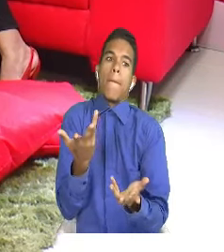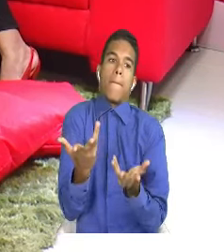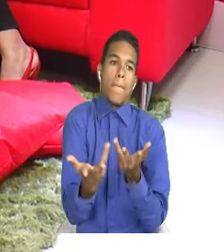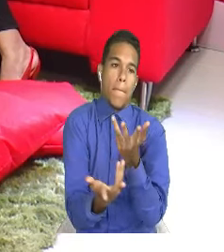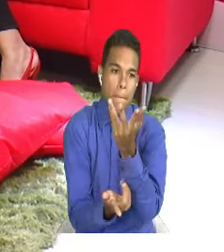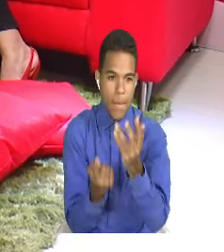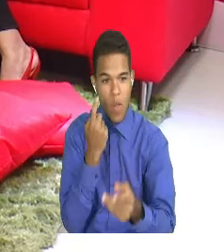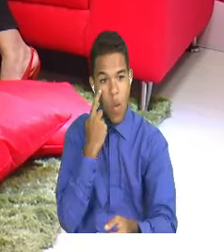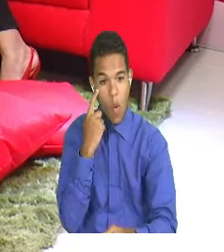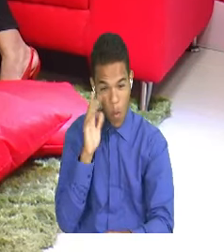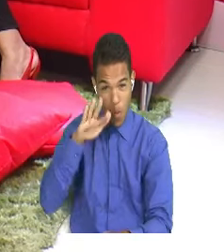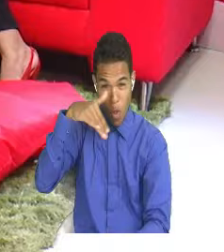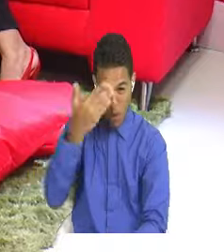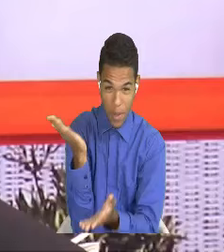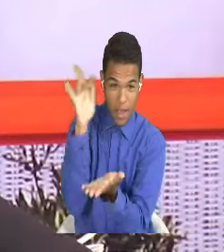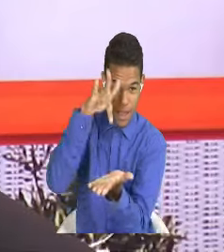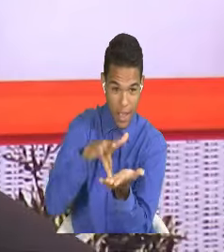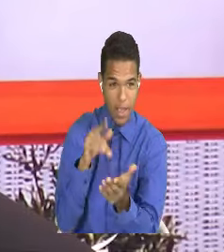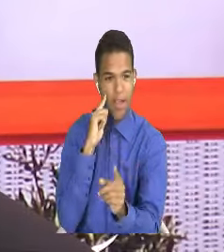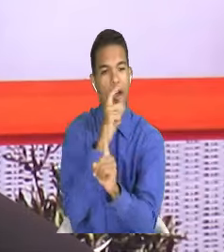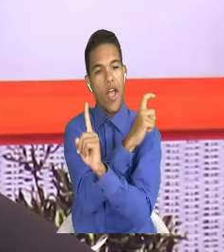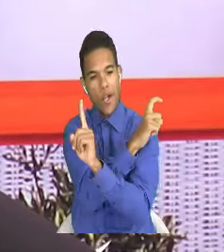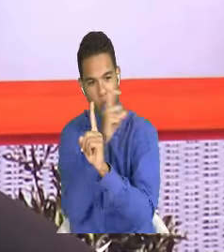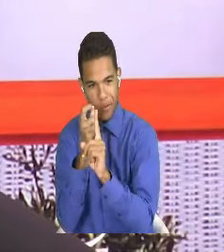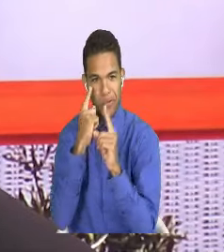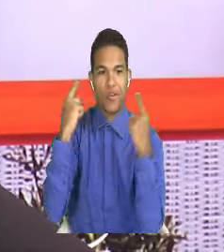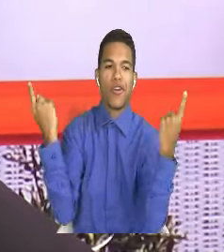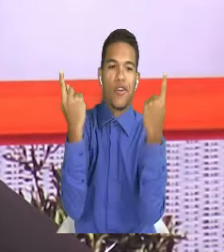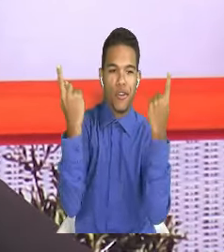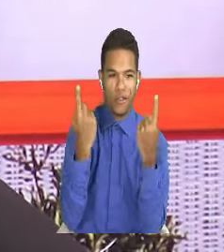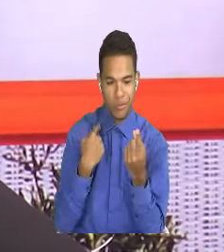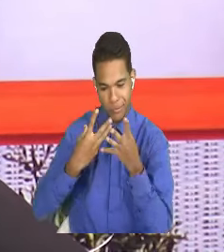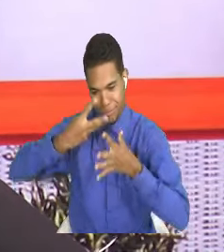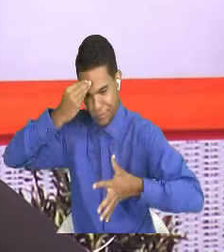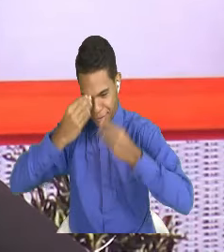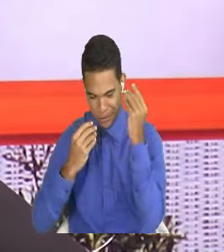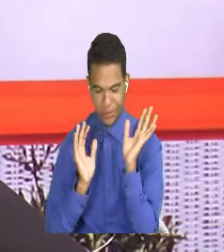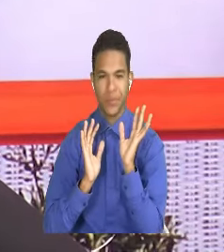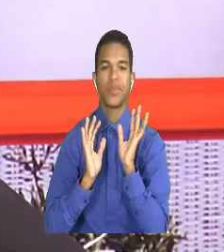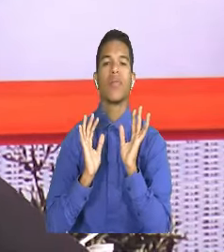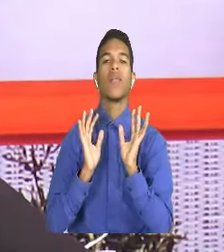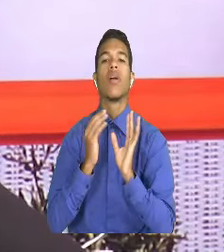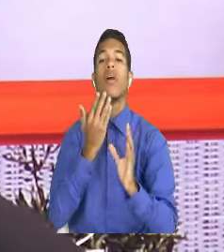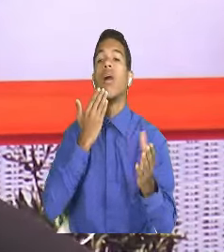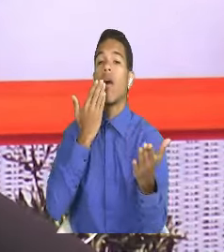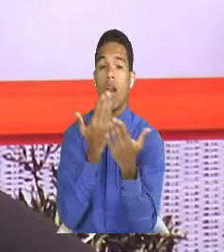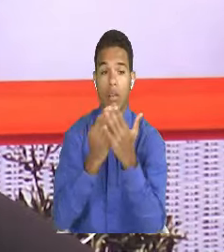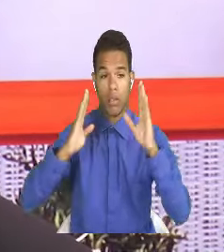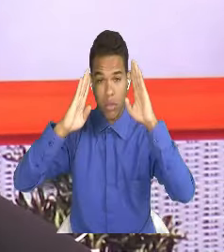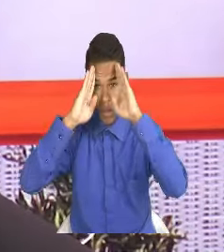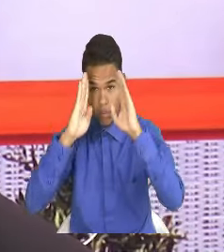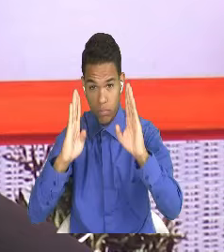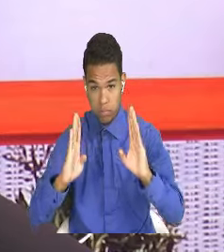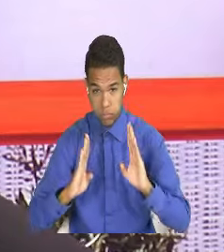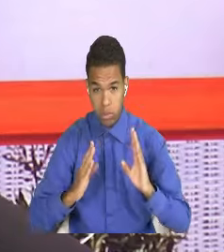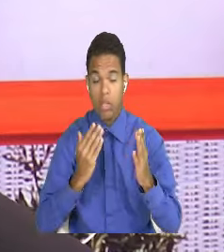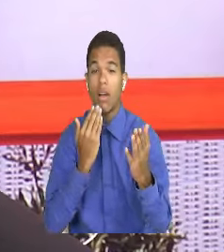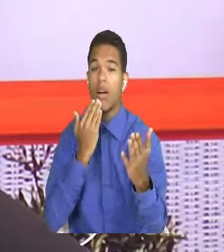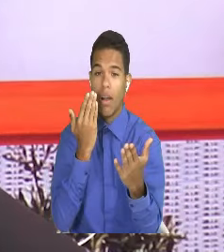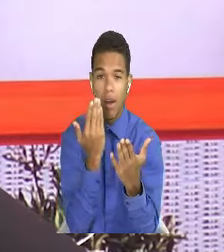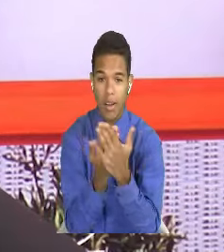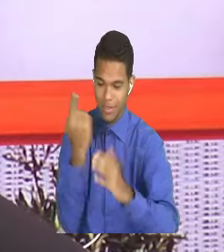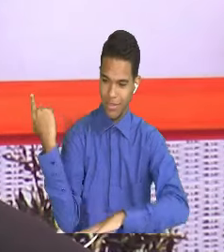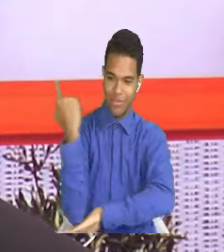música y de todo un poquito. También para adivinanzas. Bueno, muchas gracias a todos nuestros televidentes por haber estado conectados con nosotros el día de hoy,